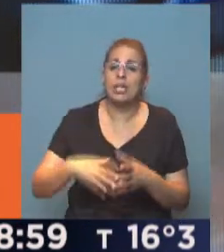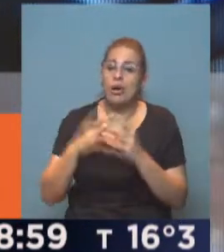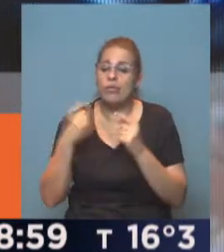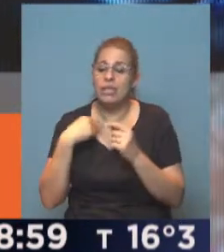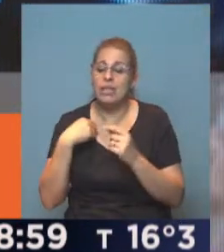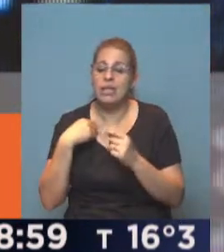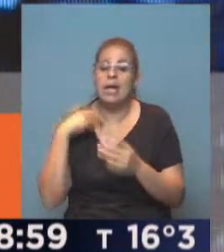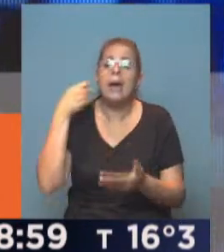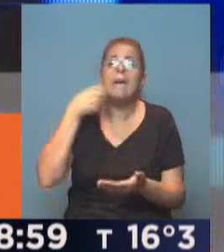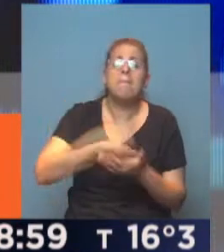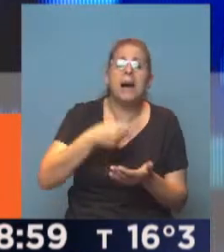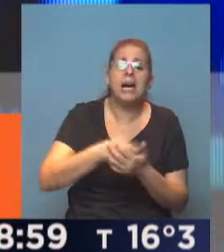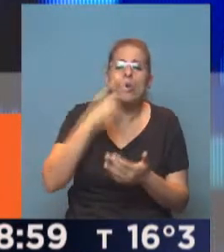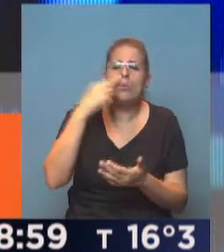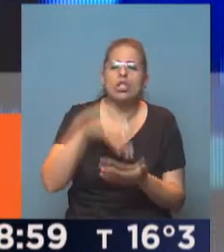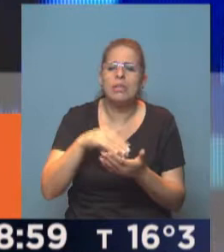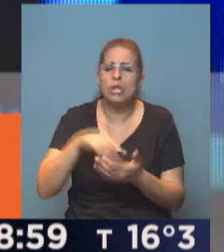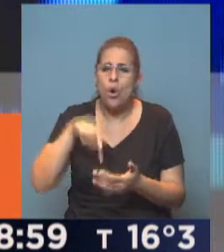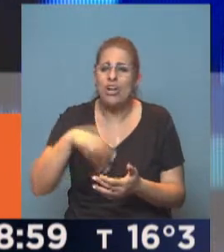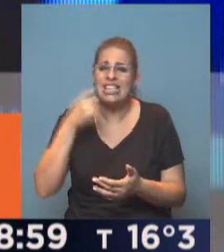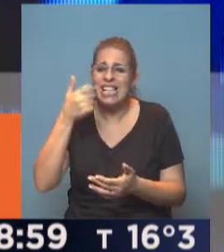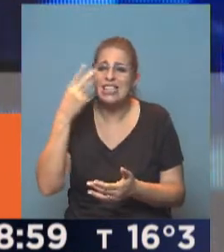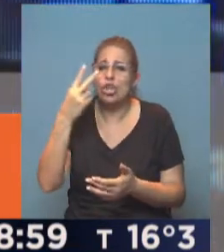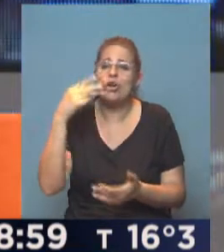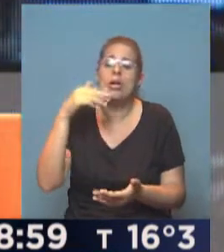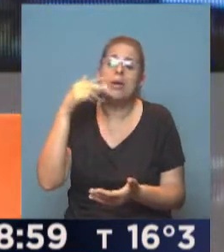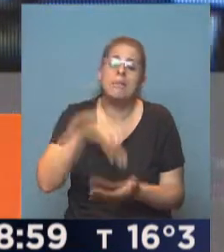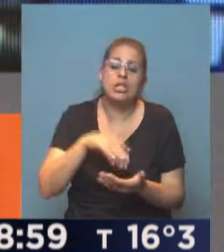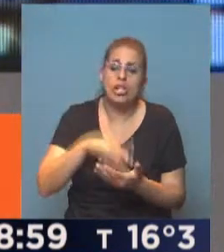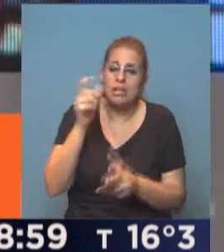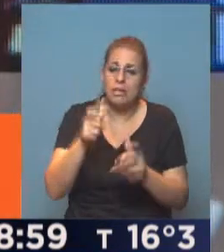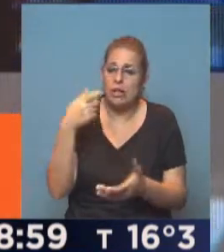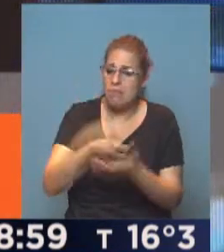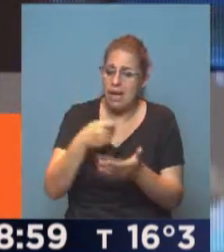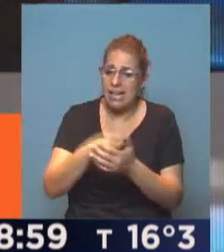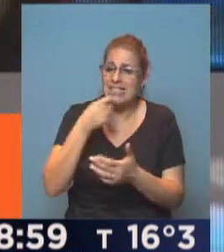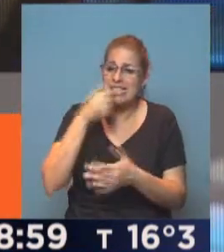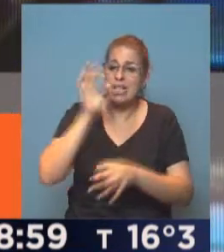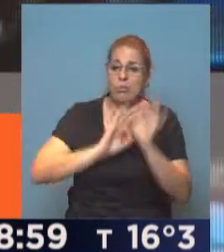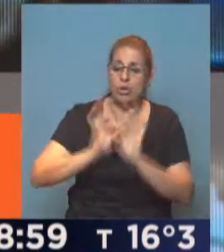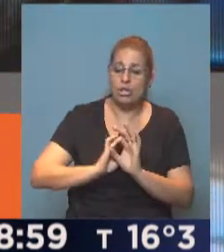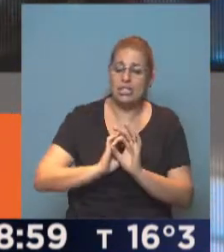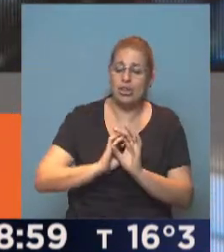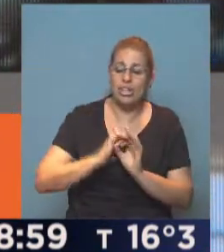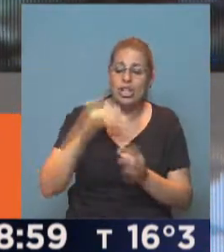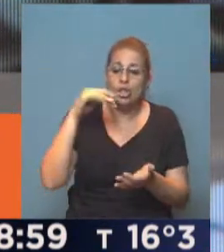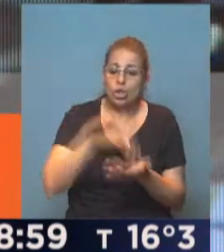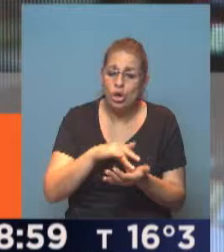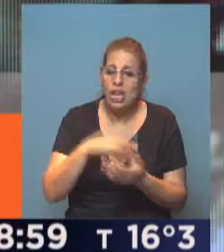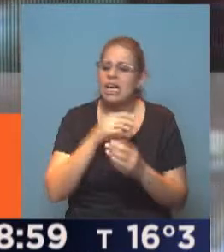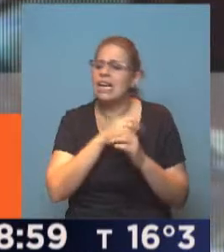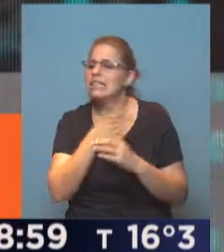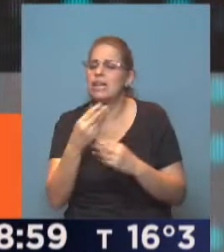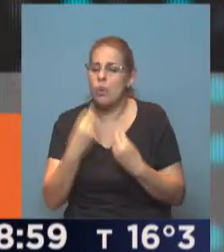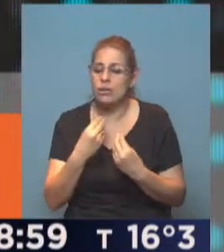de personas. Hoy día están cerca de los 2 millones. Y si se hubiera votado el proyecto del oficialismo, serían 2,5 millones de personas los que